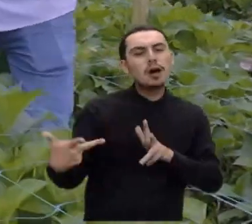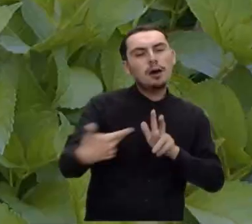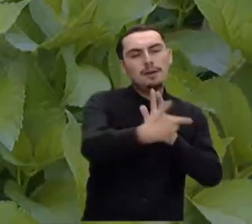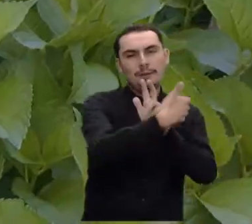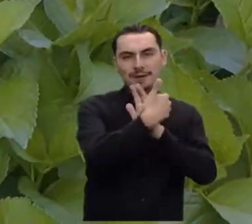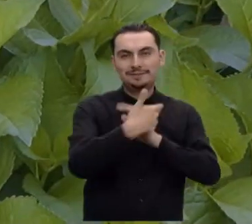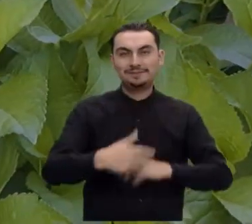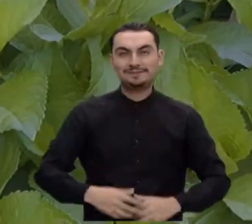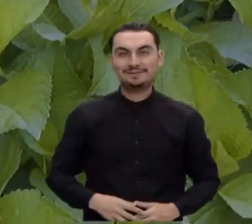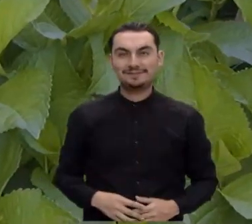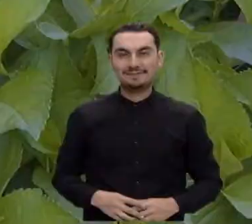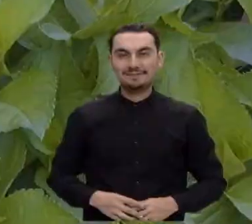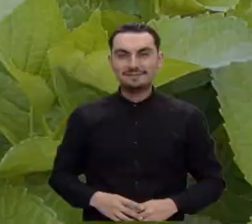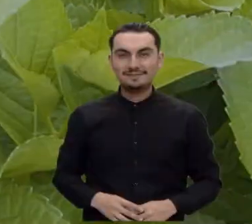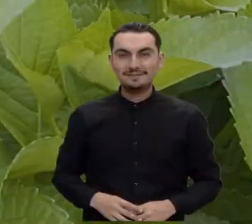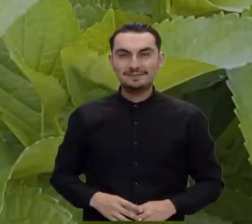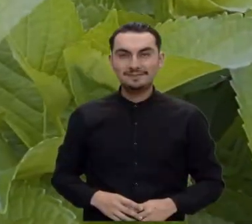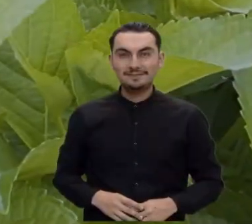podas.